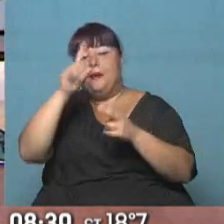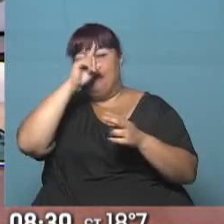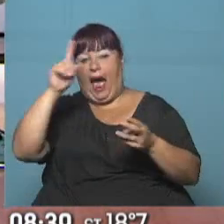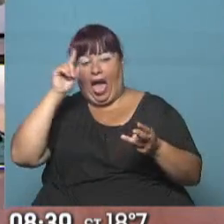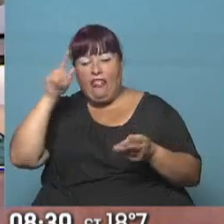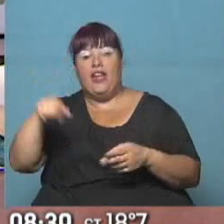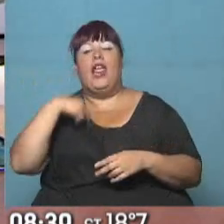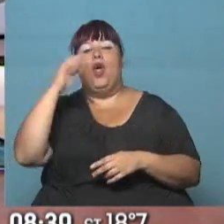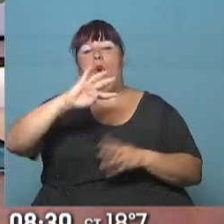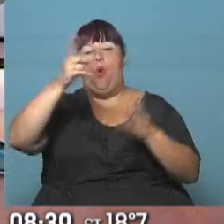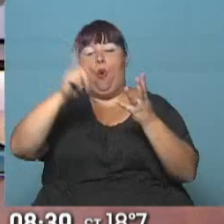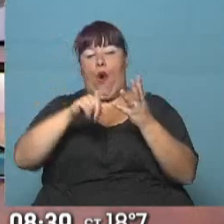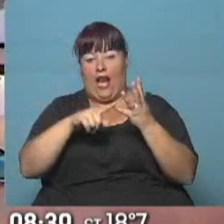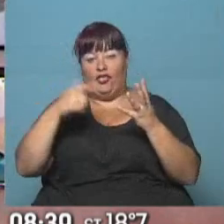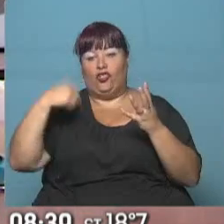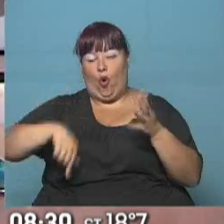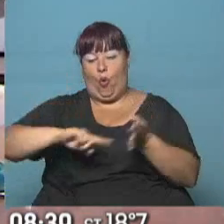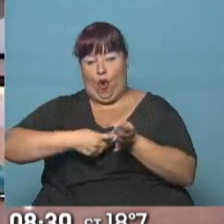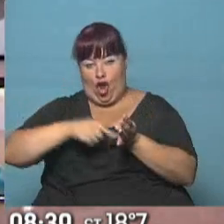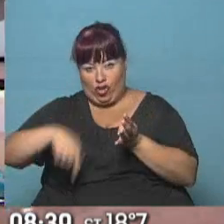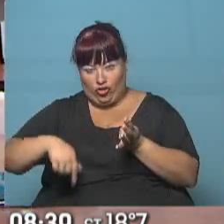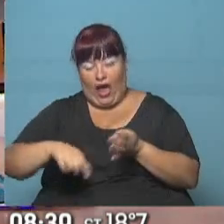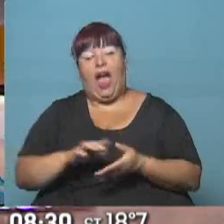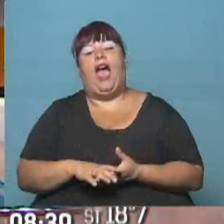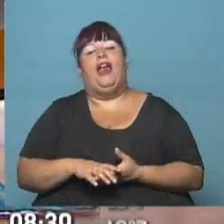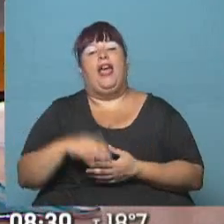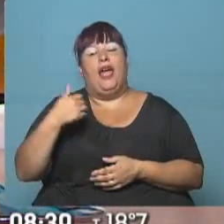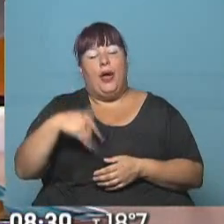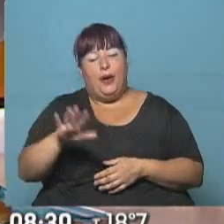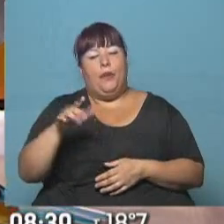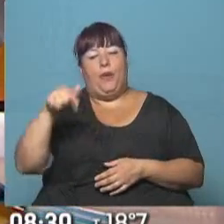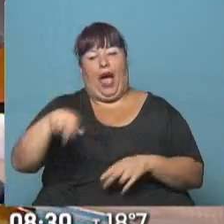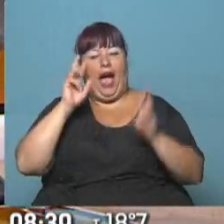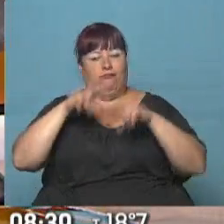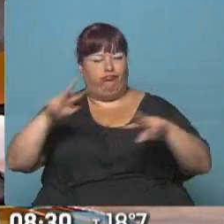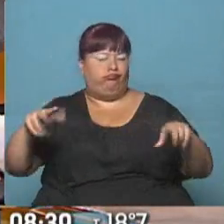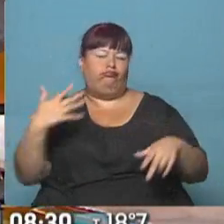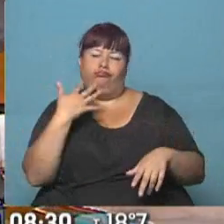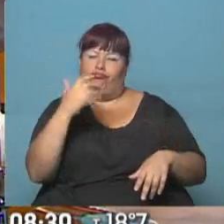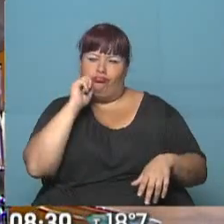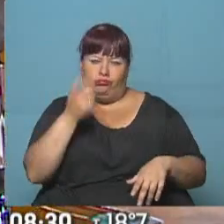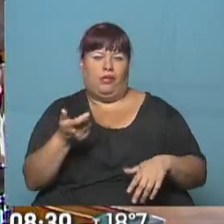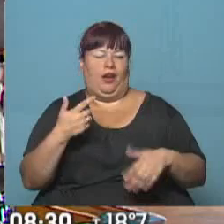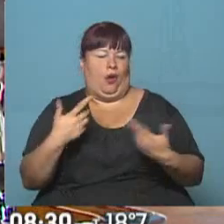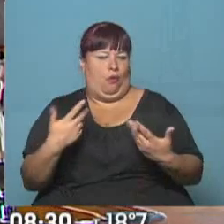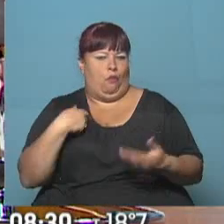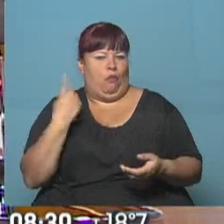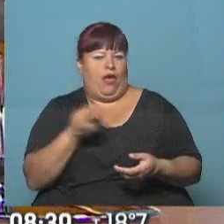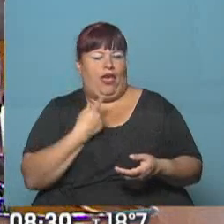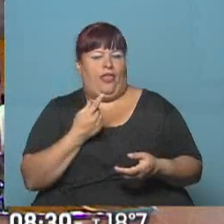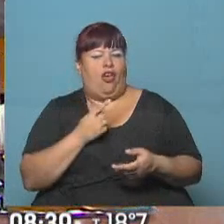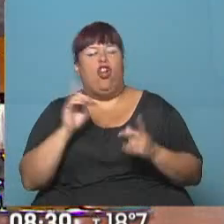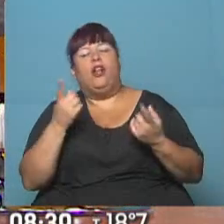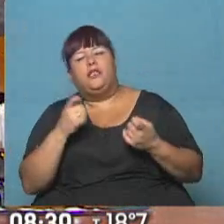Madrid. Y el cuarto lugar va a ser Buenos Aires, donde va a llegar esta muestra que es fabulosa y nos permite,